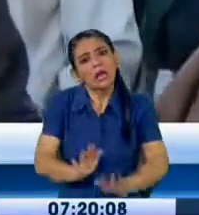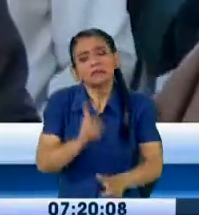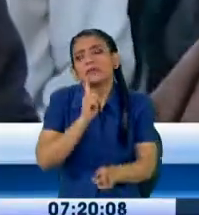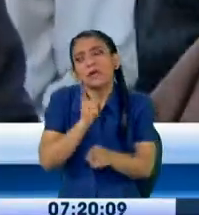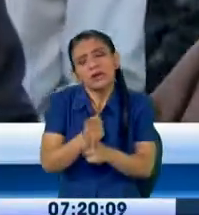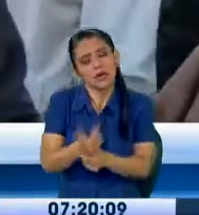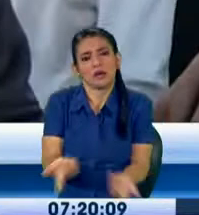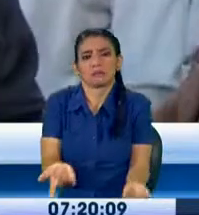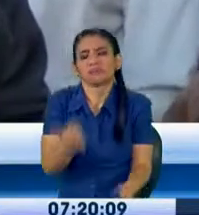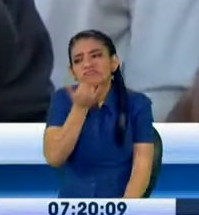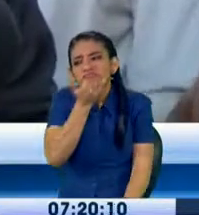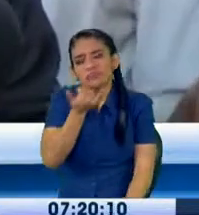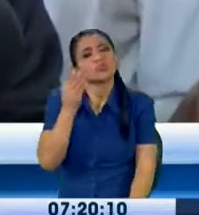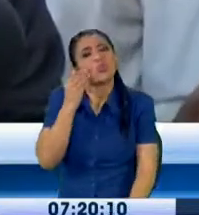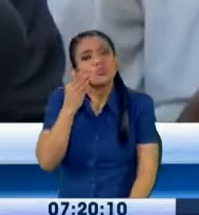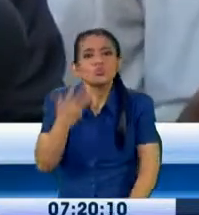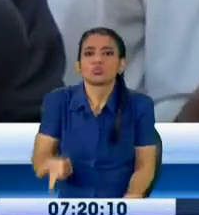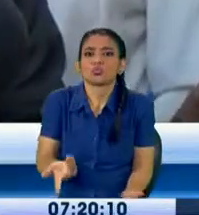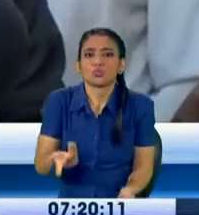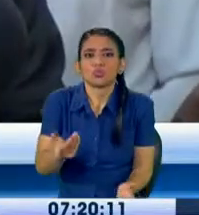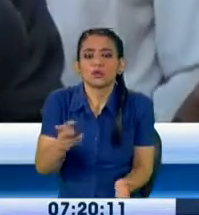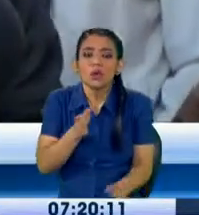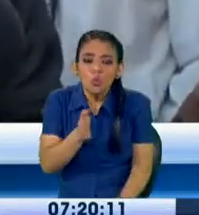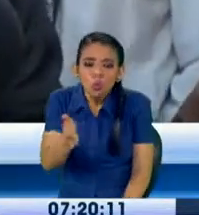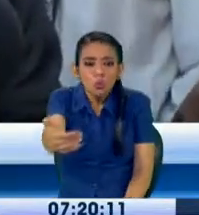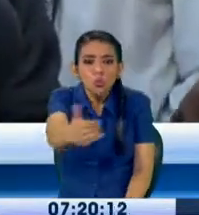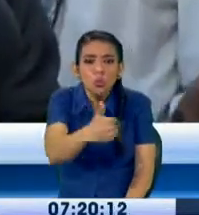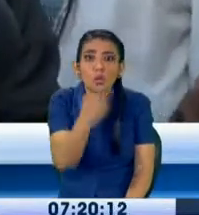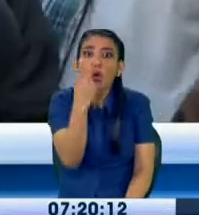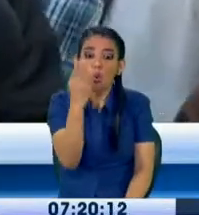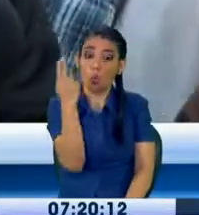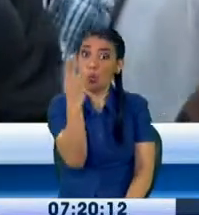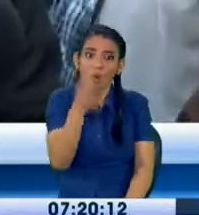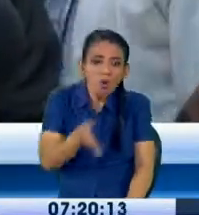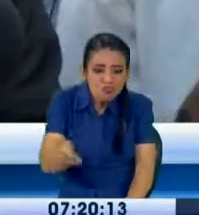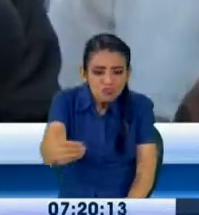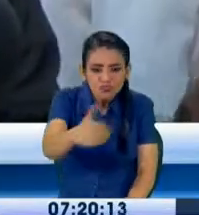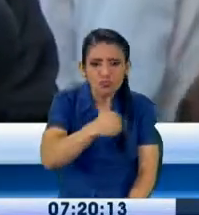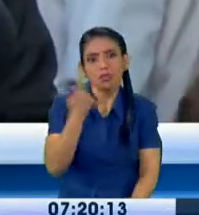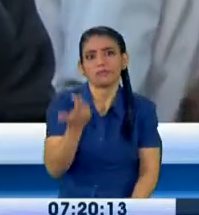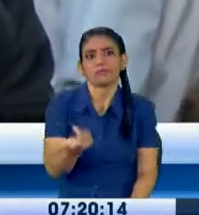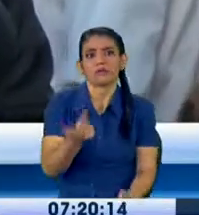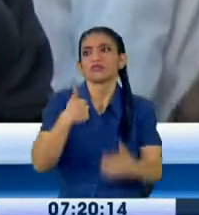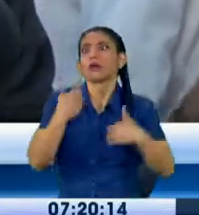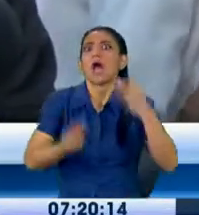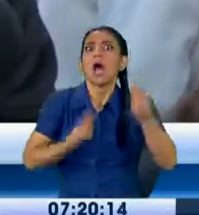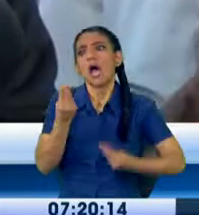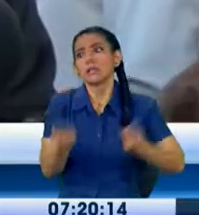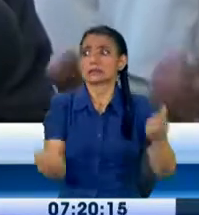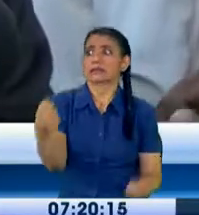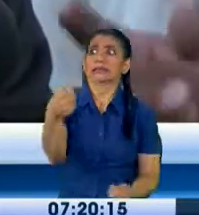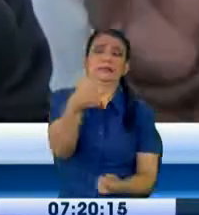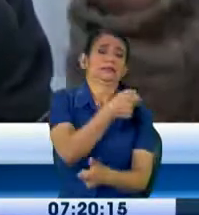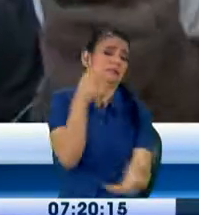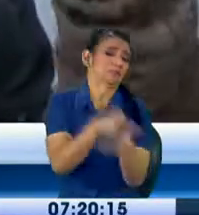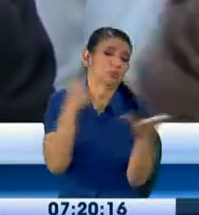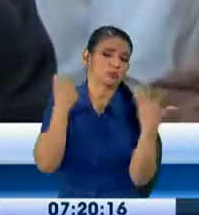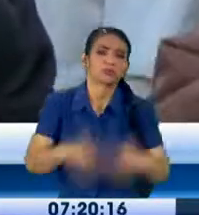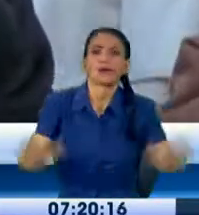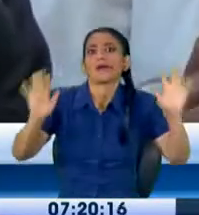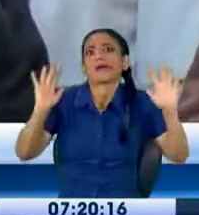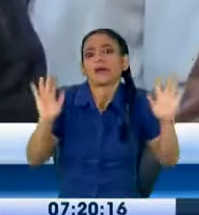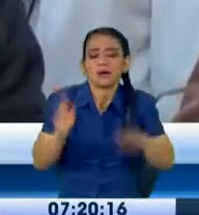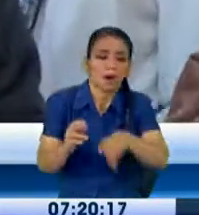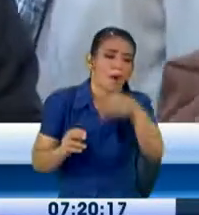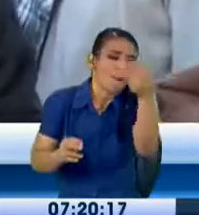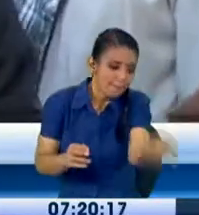las imprudencias que tienen y se vira en U. Y ya no tuve yo más campo a hacer nada, sino que ya me choqué y me